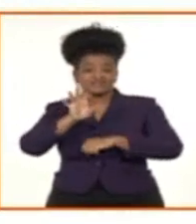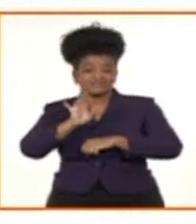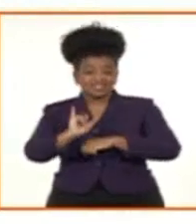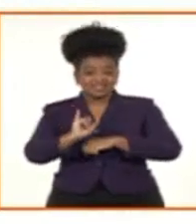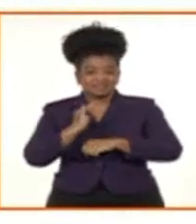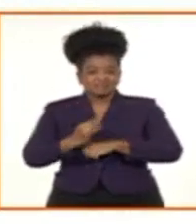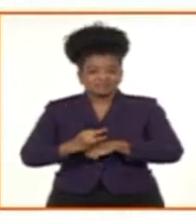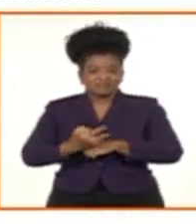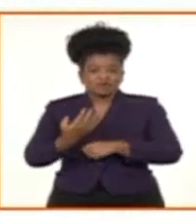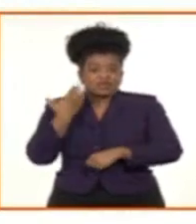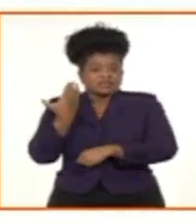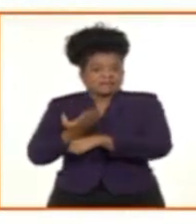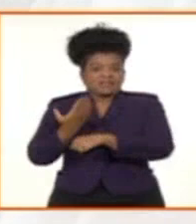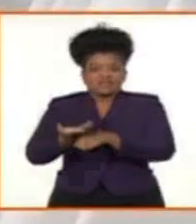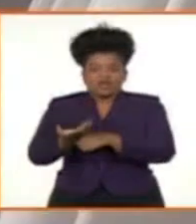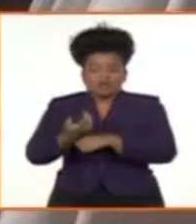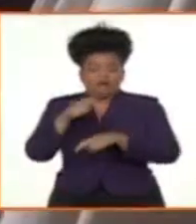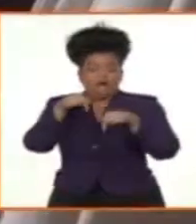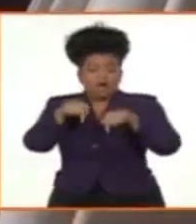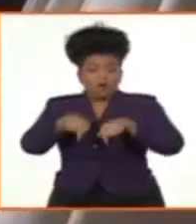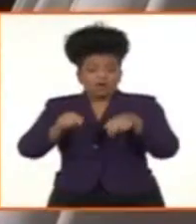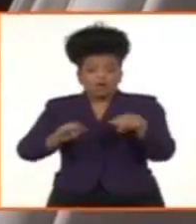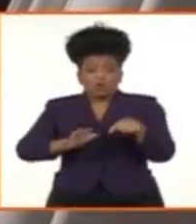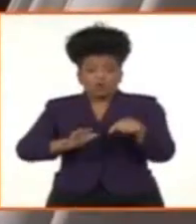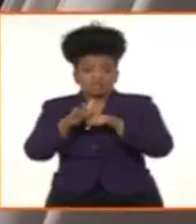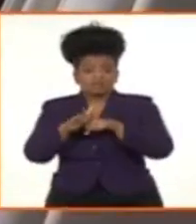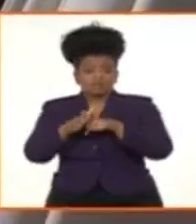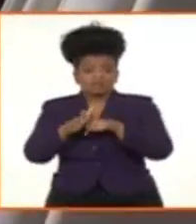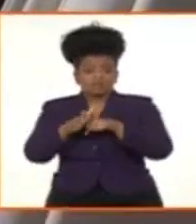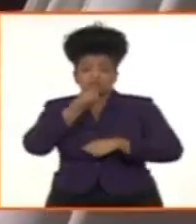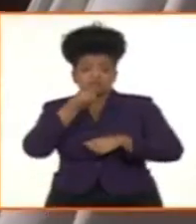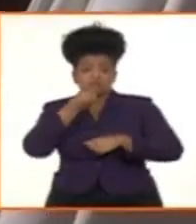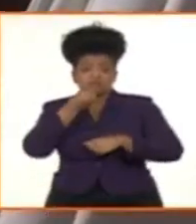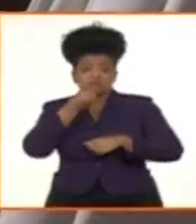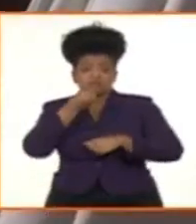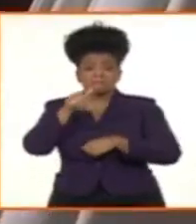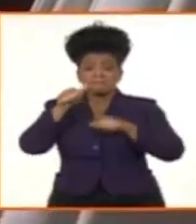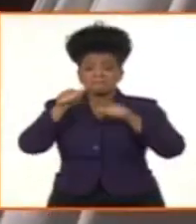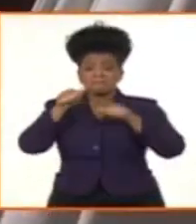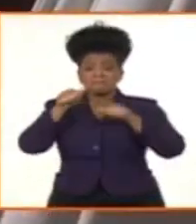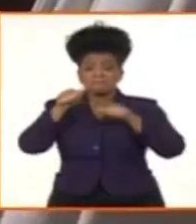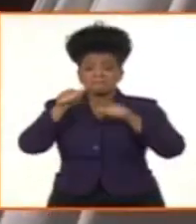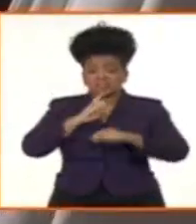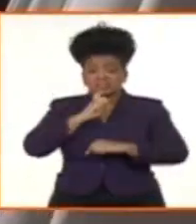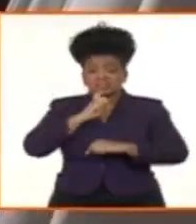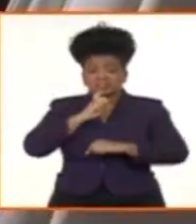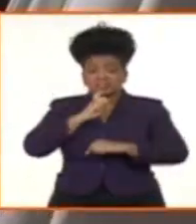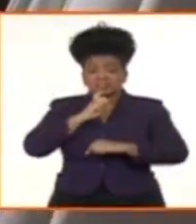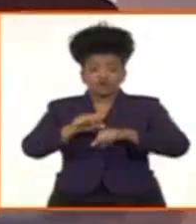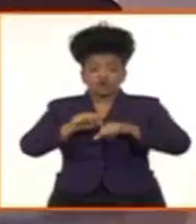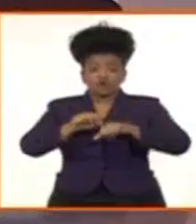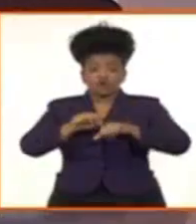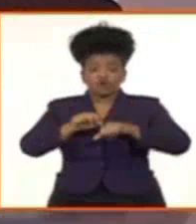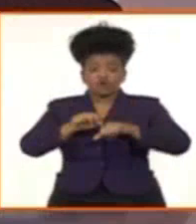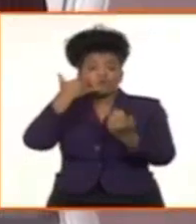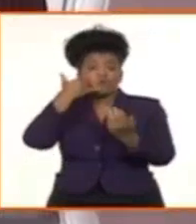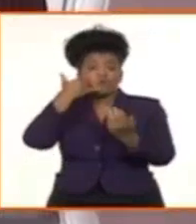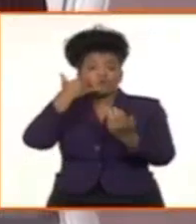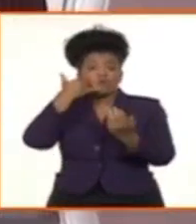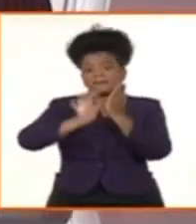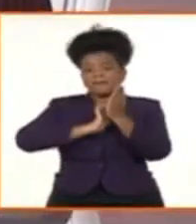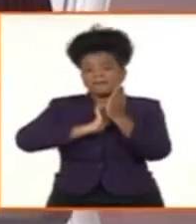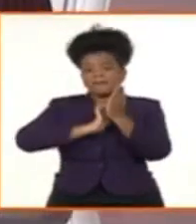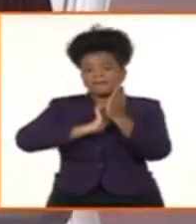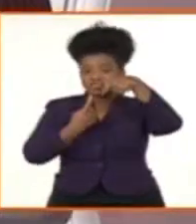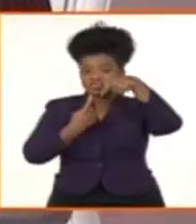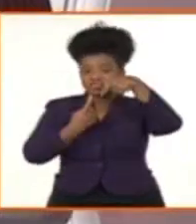una etapa ahora en medio la pandemia no se podía utilizar nada más acaso la presencia eso por